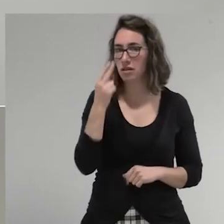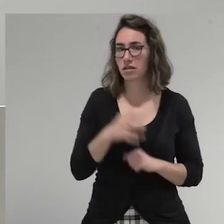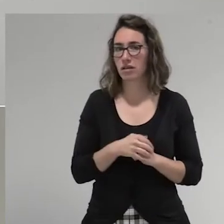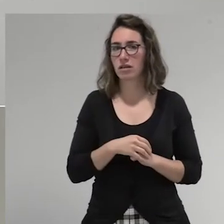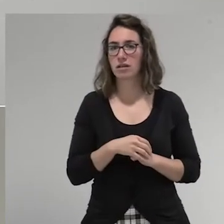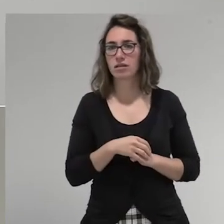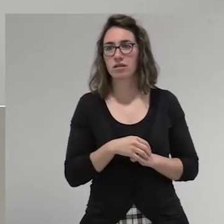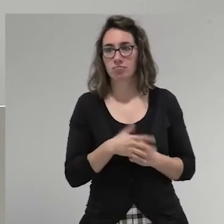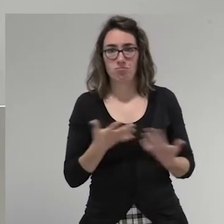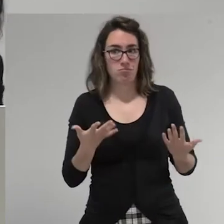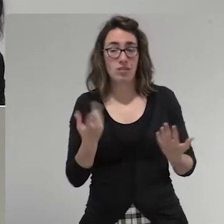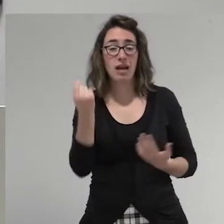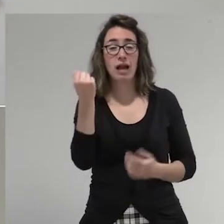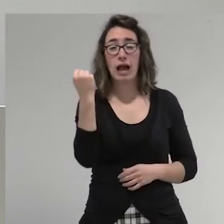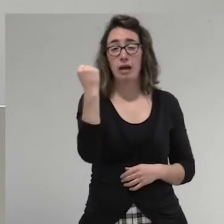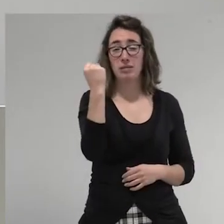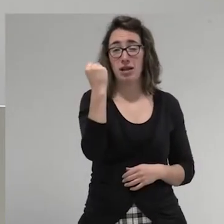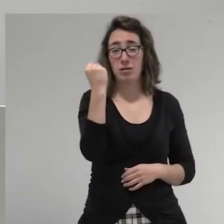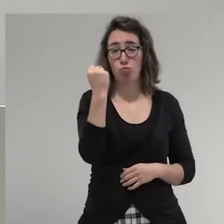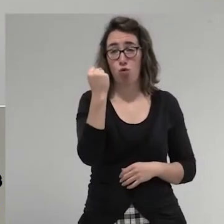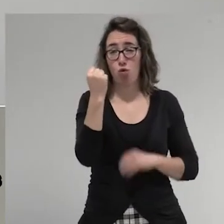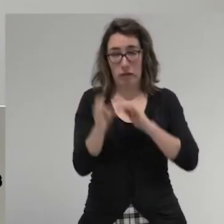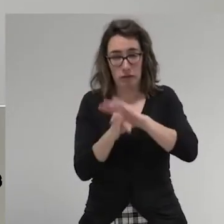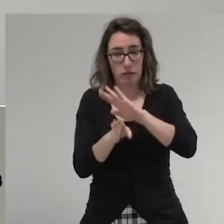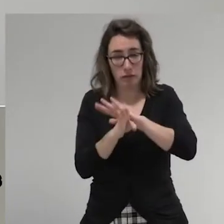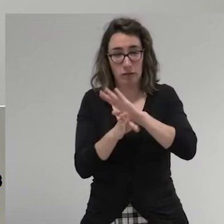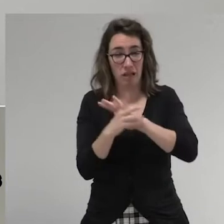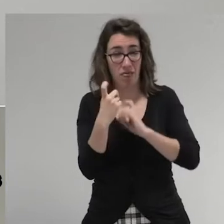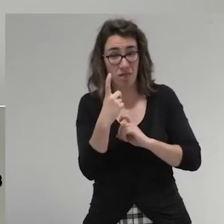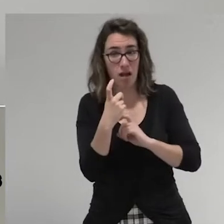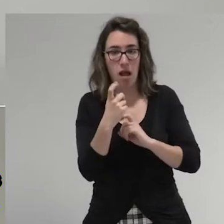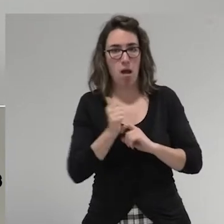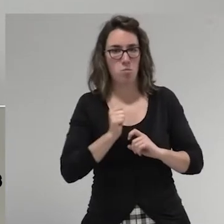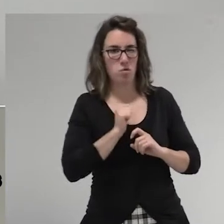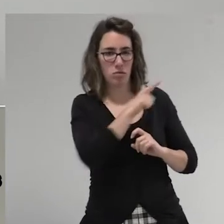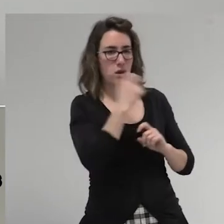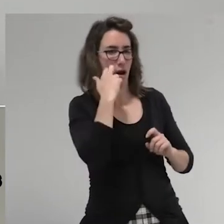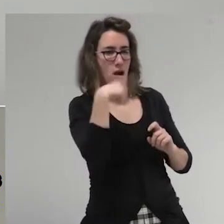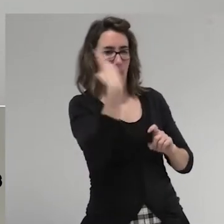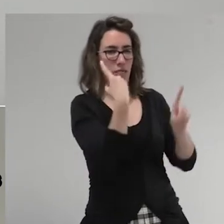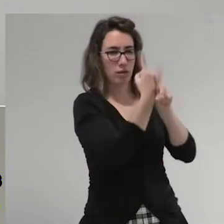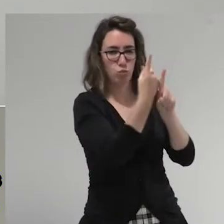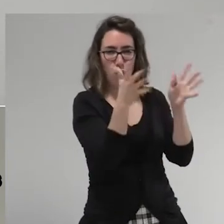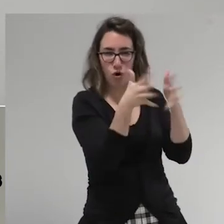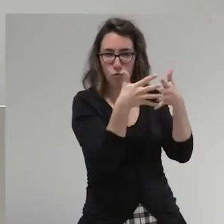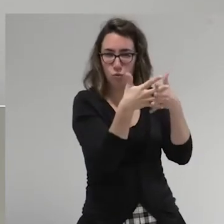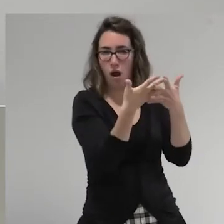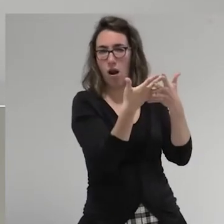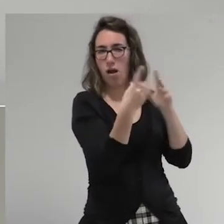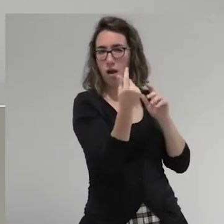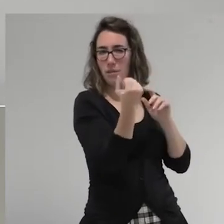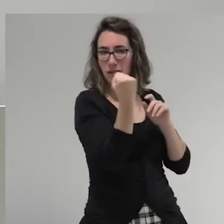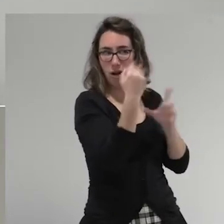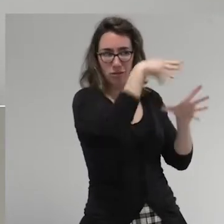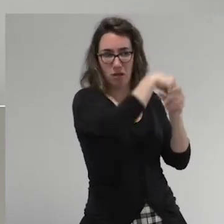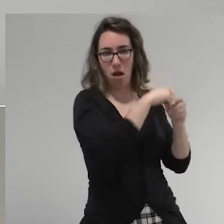Este capitalismo que para perpetuarse necesita de estos mecanismos y herramientas del racismo estructural y materialista que nos